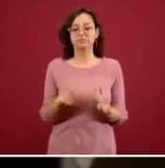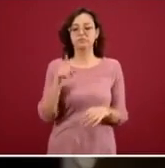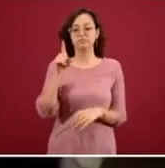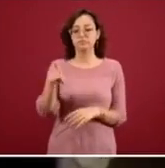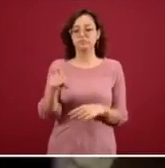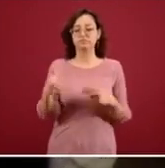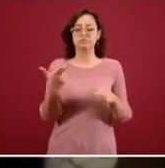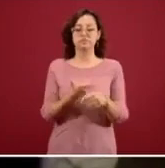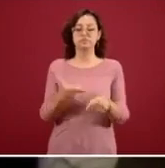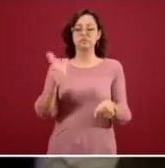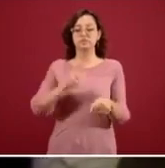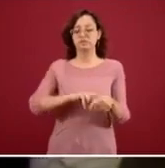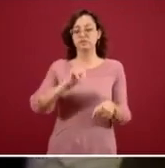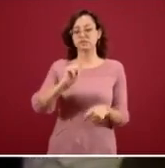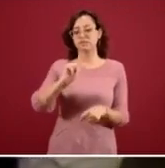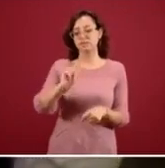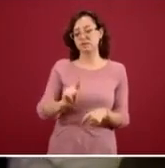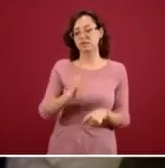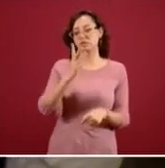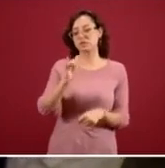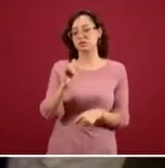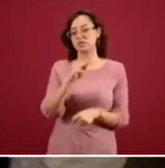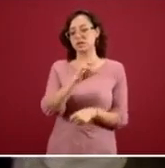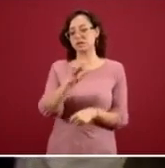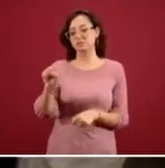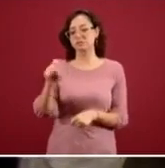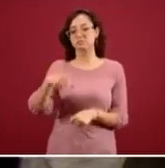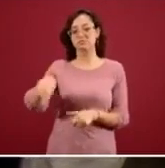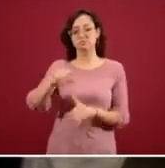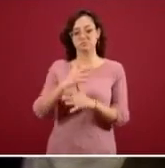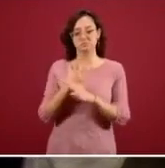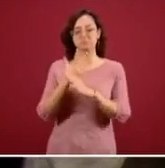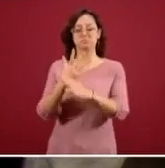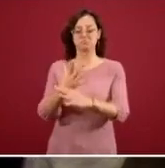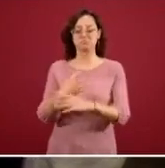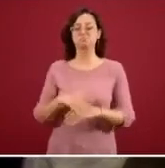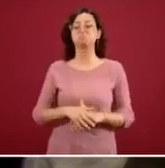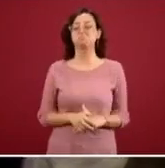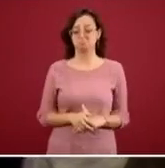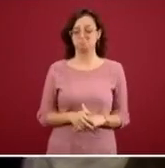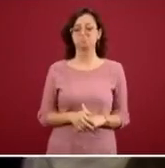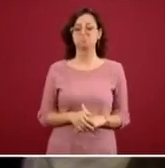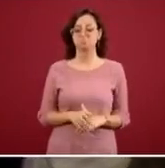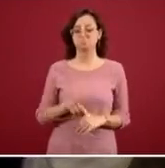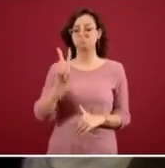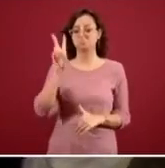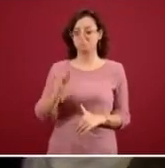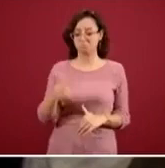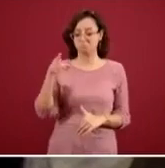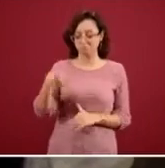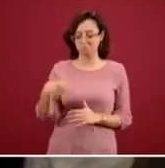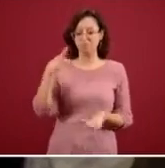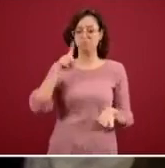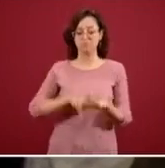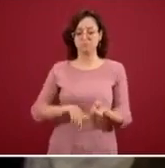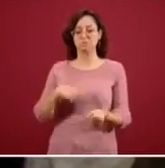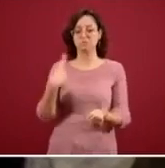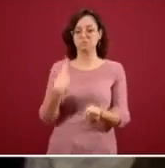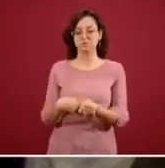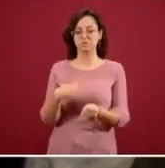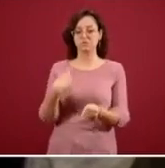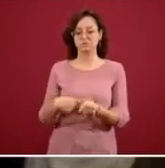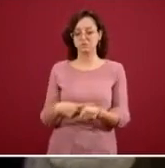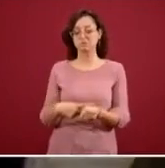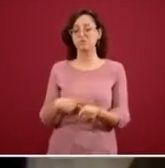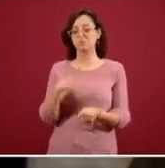Clínica 72 del Seguro Social, donde los trabajadores aseguran que sí, efectivamente hubo un brote en la clínica, contradiciendo